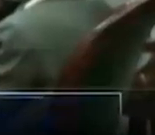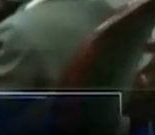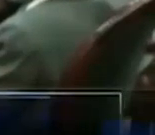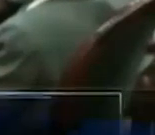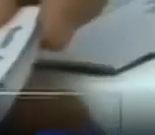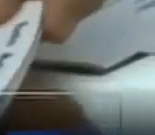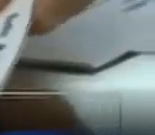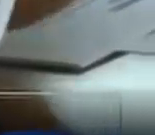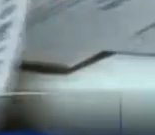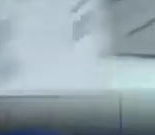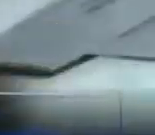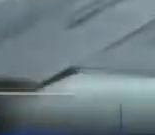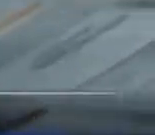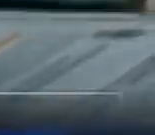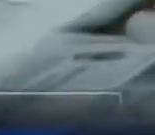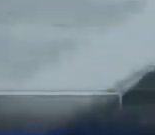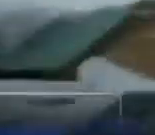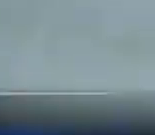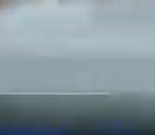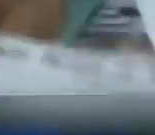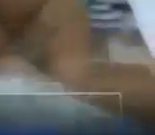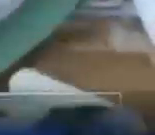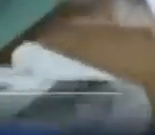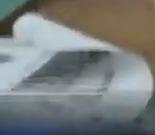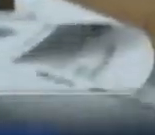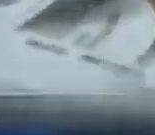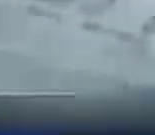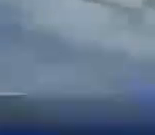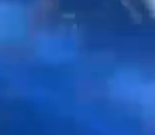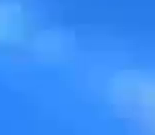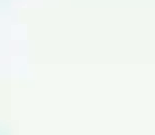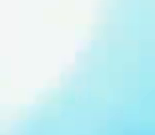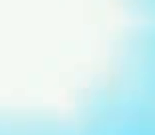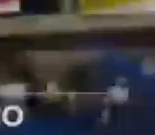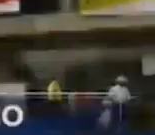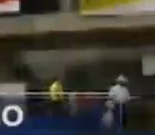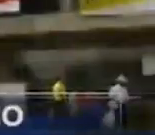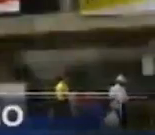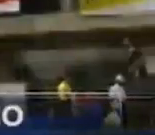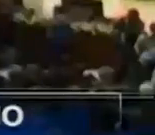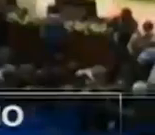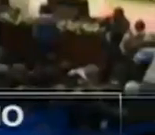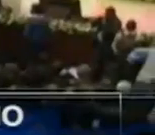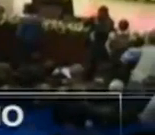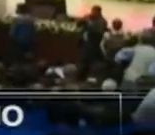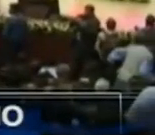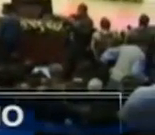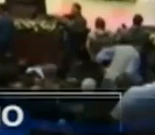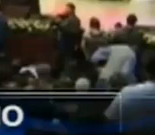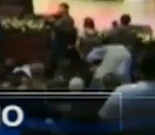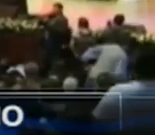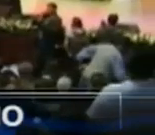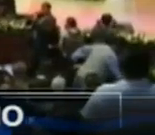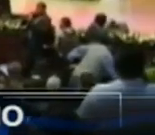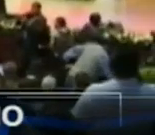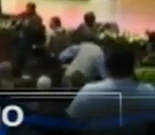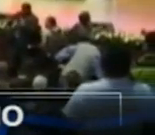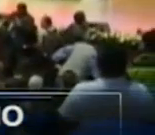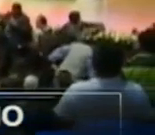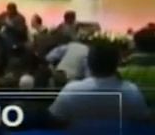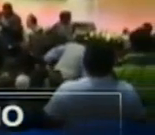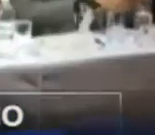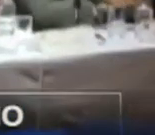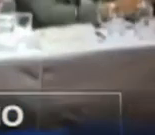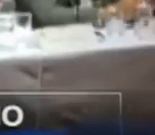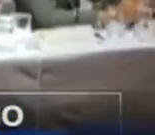El CNE ordenó la suspensión de publicidad electoral a 13 medios. El tercer encuentro latinoamericano progresista